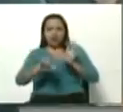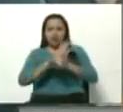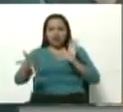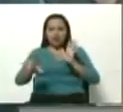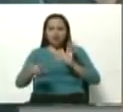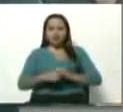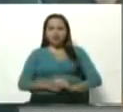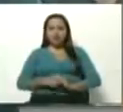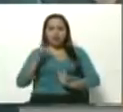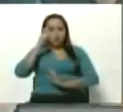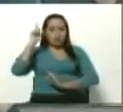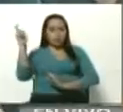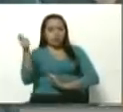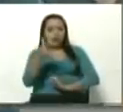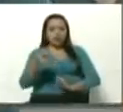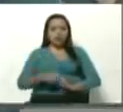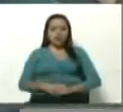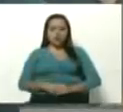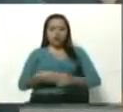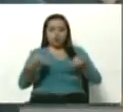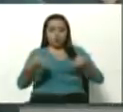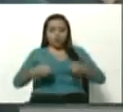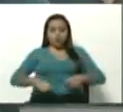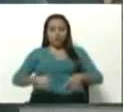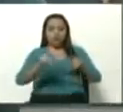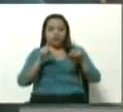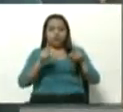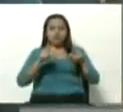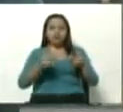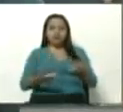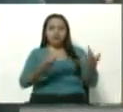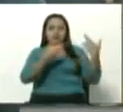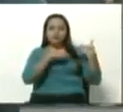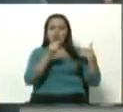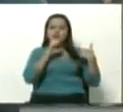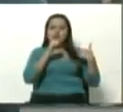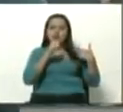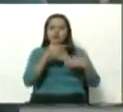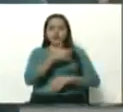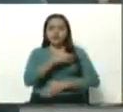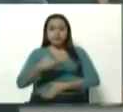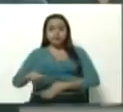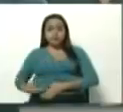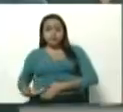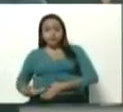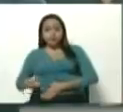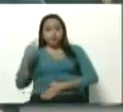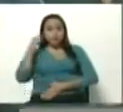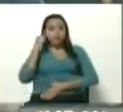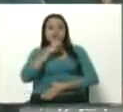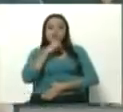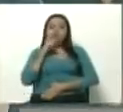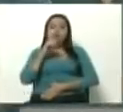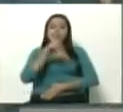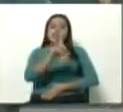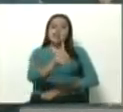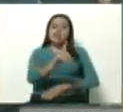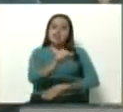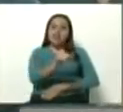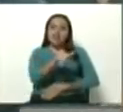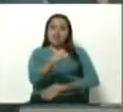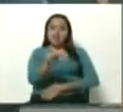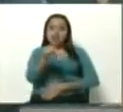Bolivariano de Guárico, en esta oportunidad presidido por la legisladora Dayana Encinoso, que en estos